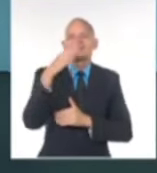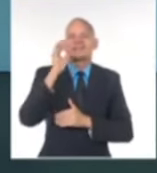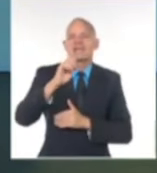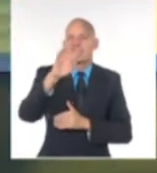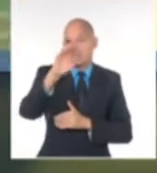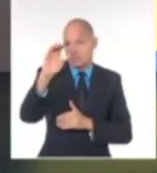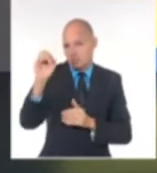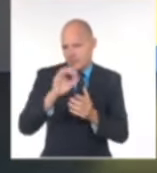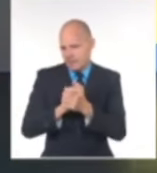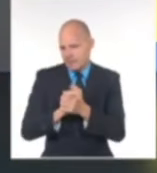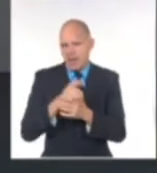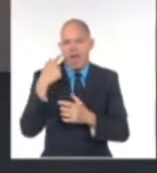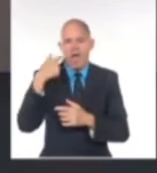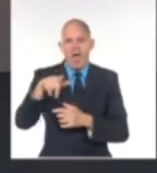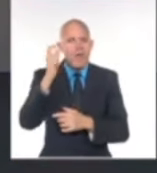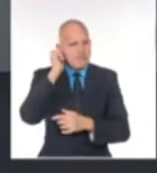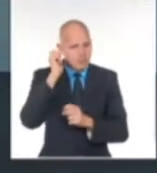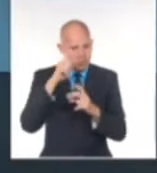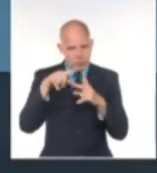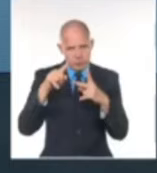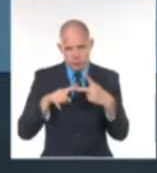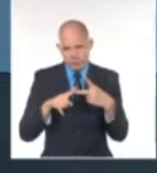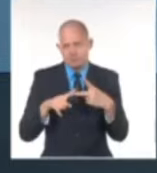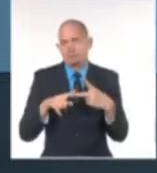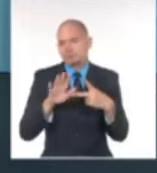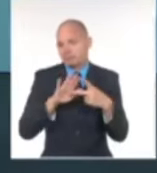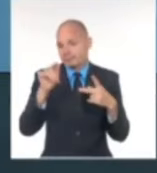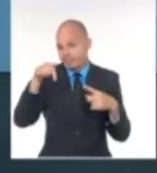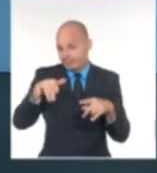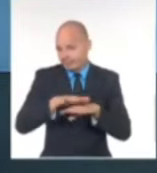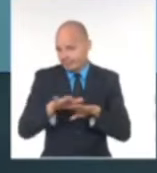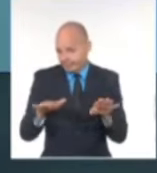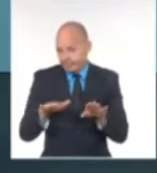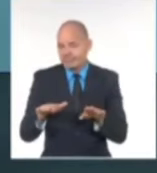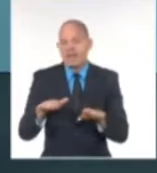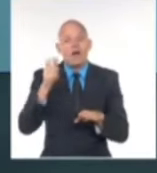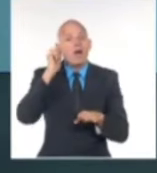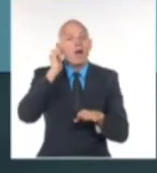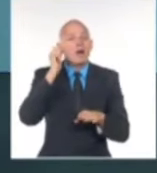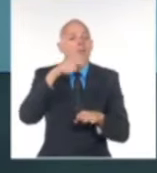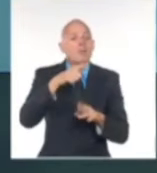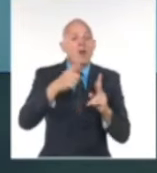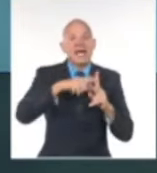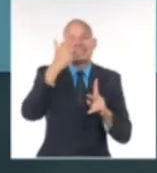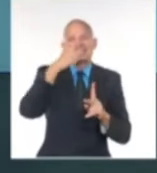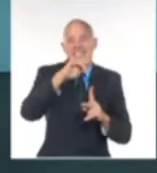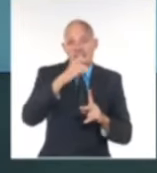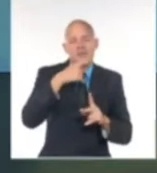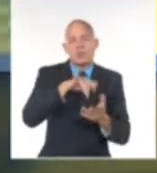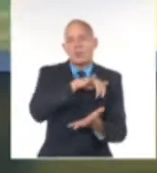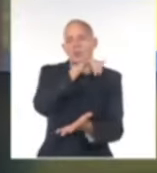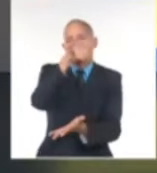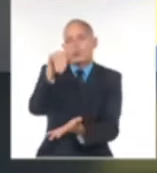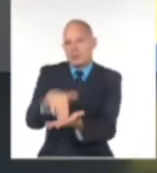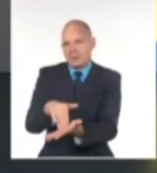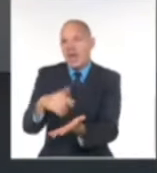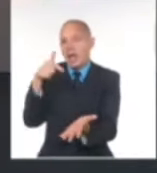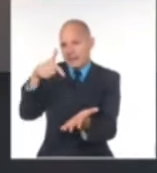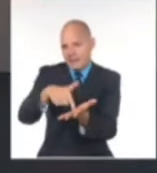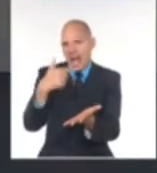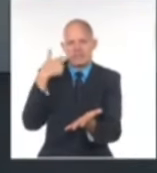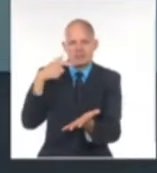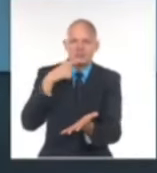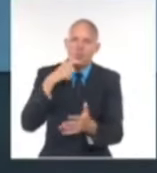y Gisenolis López. Precisamente en la jornada de hoy llegó a París Yarisleidy Cirilo y ofreció sus declaraciones a los